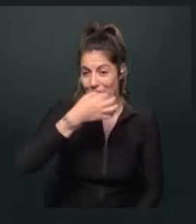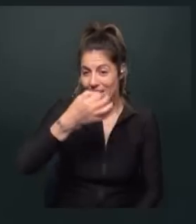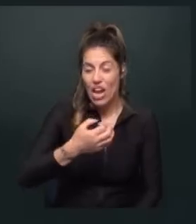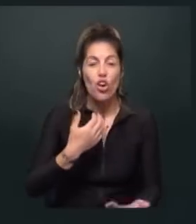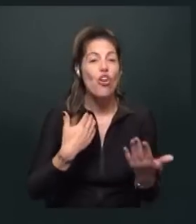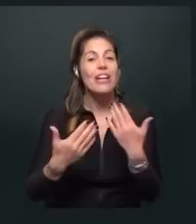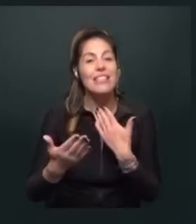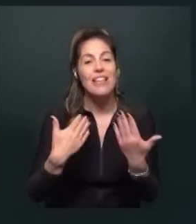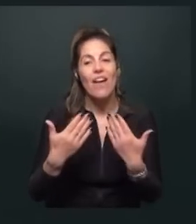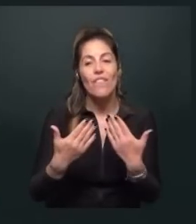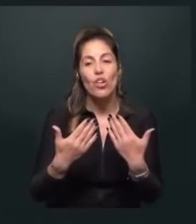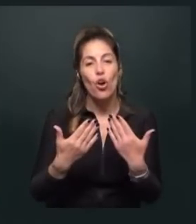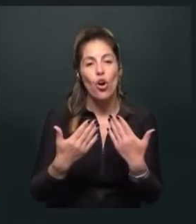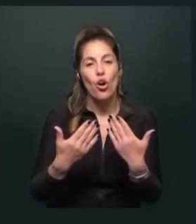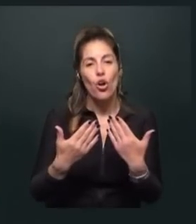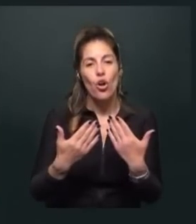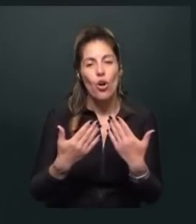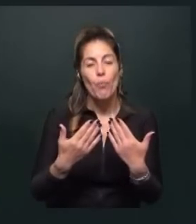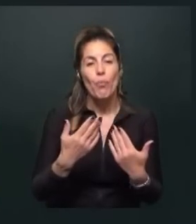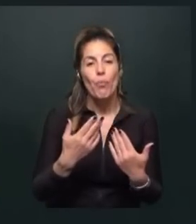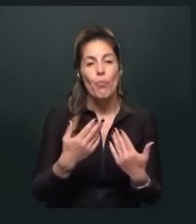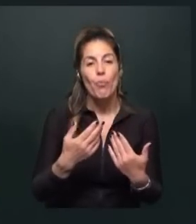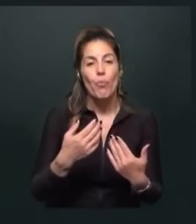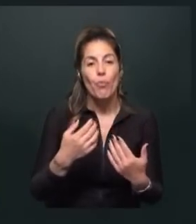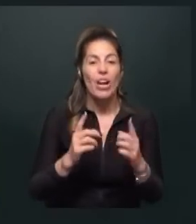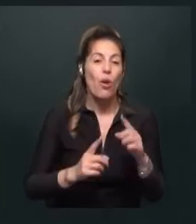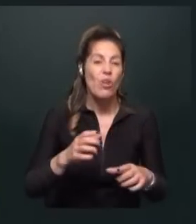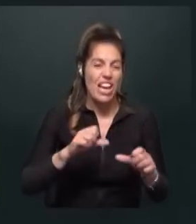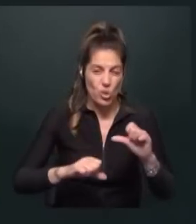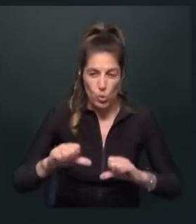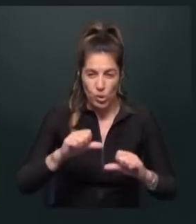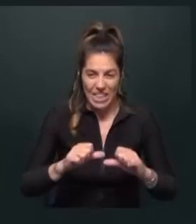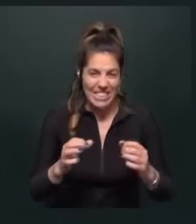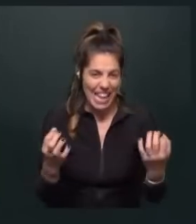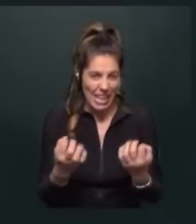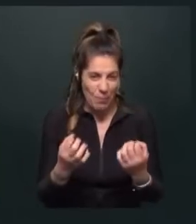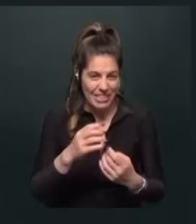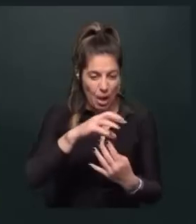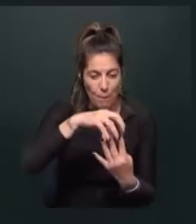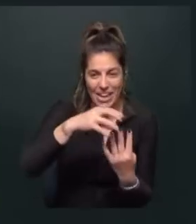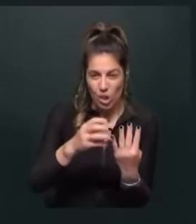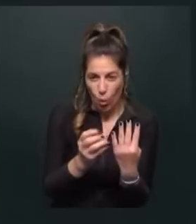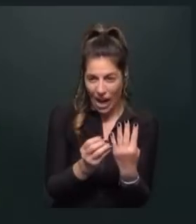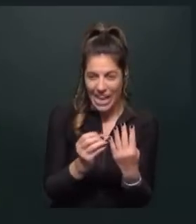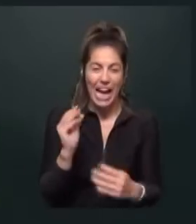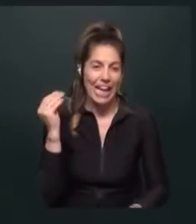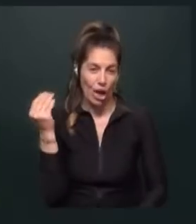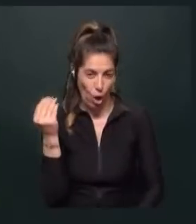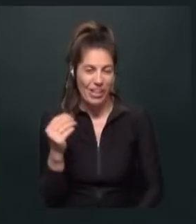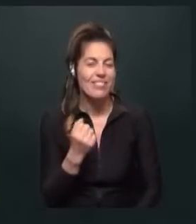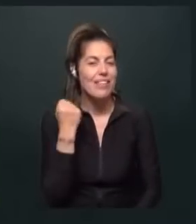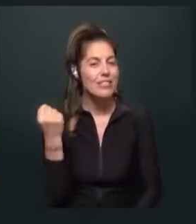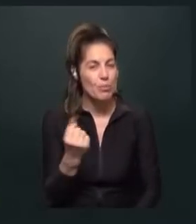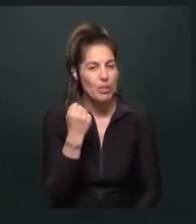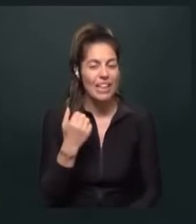con respecto al consumo de algunas sustancias en particular de la marihuana en jóvenes y es importante hablar